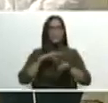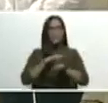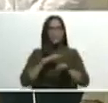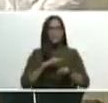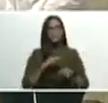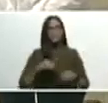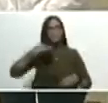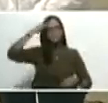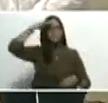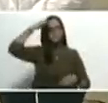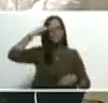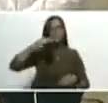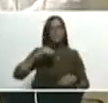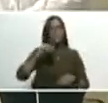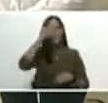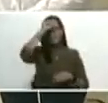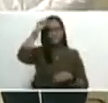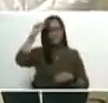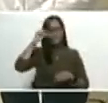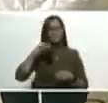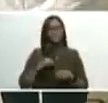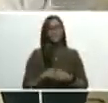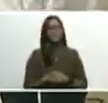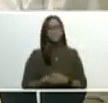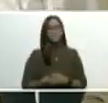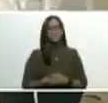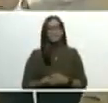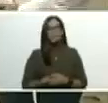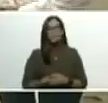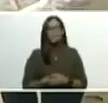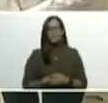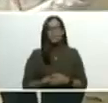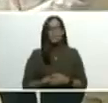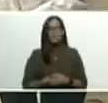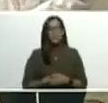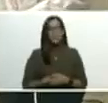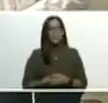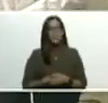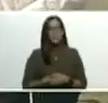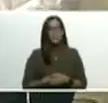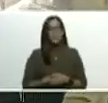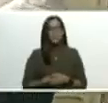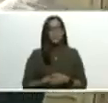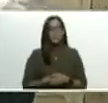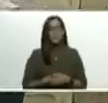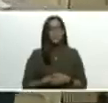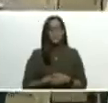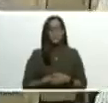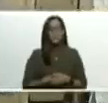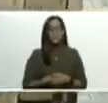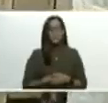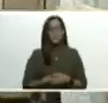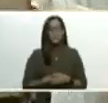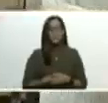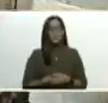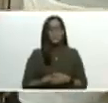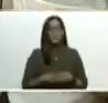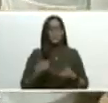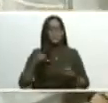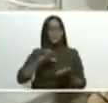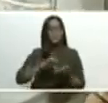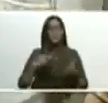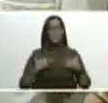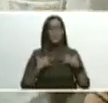general en jefe Vladimir Padrino López, la ministra de Salud, la directora de este Centro Integral de Salud,